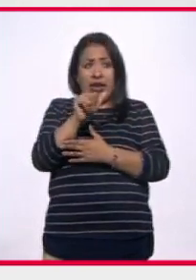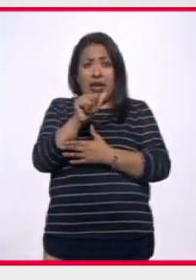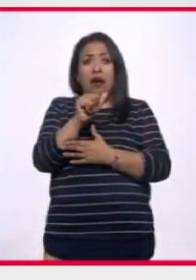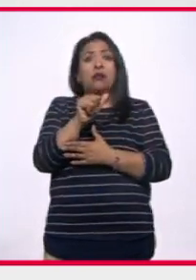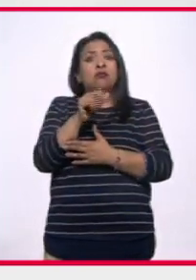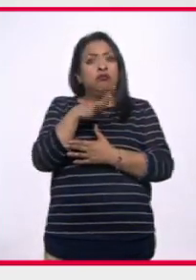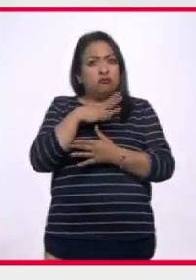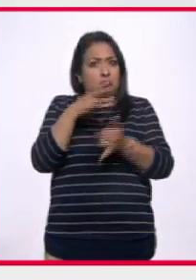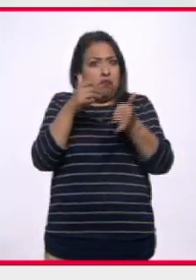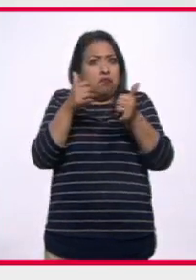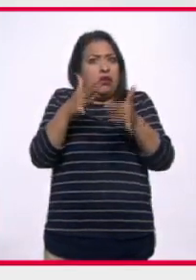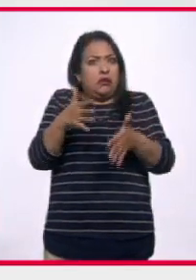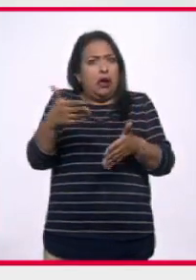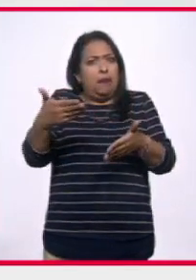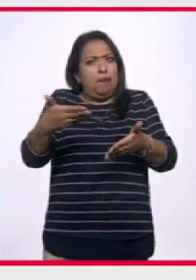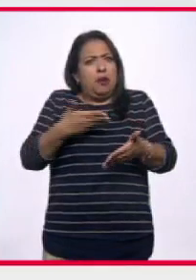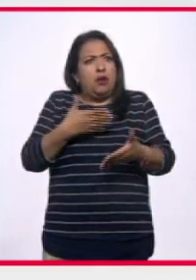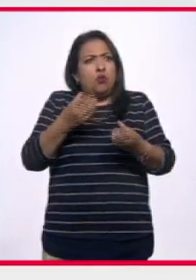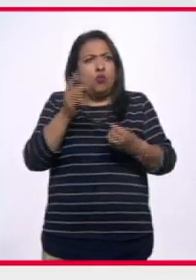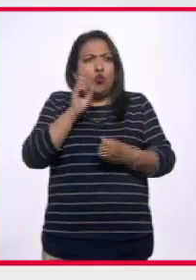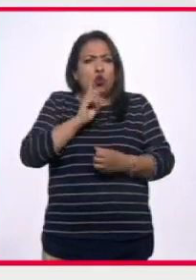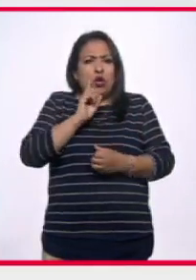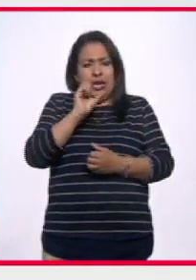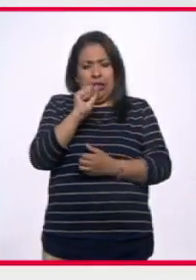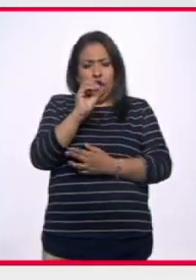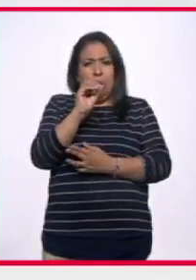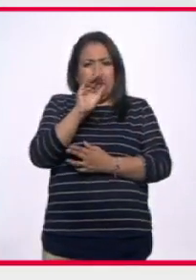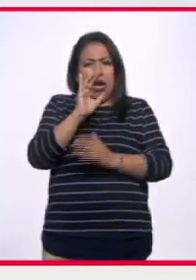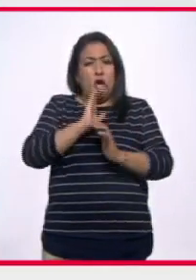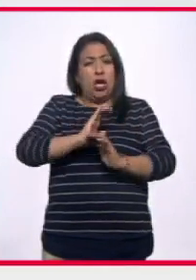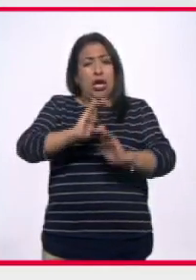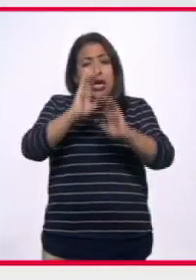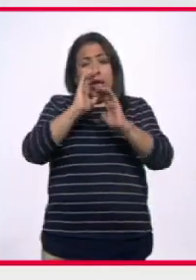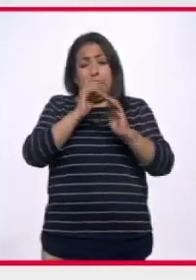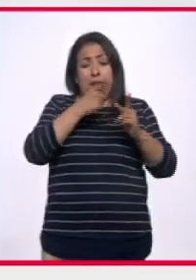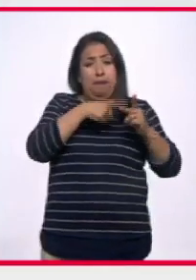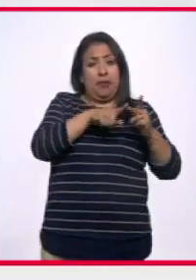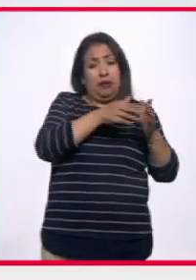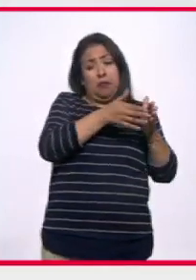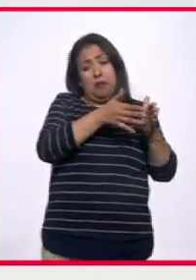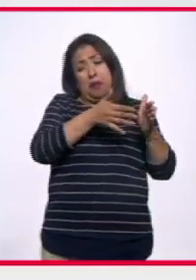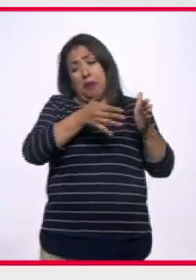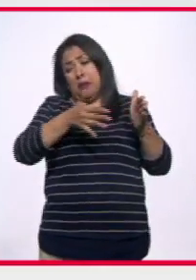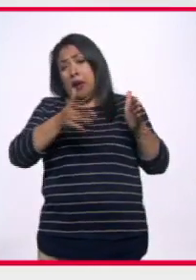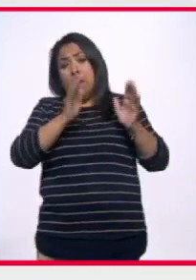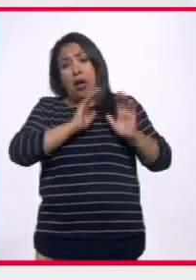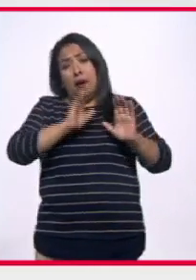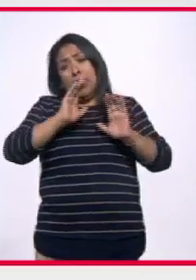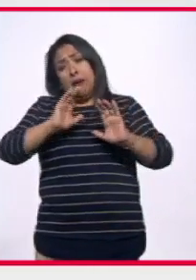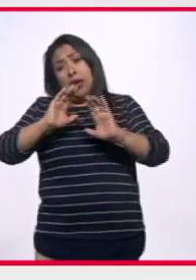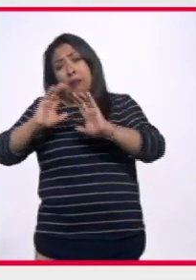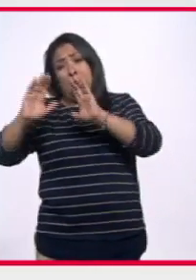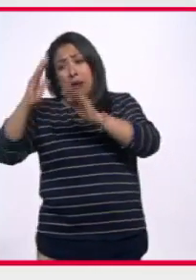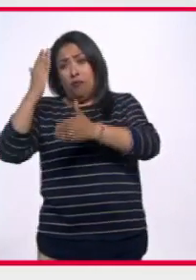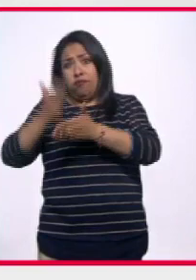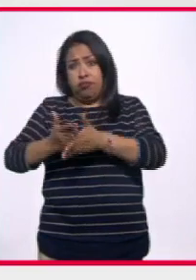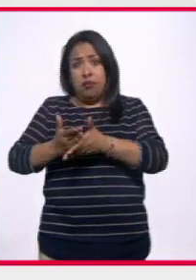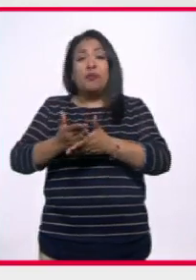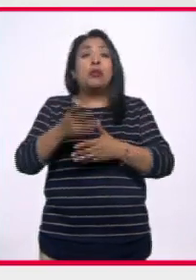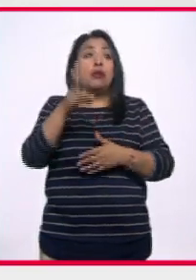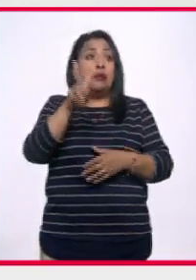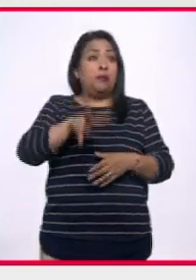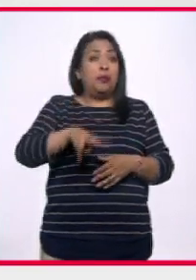pesada es demandante para la soprano canta prácticamente del inicio al final y es interesante ver que